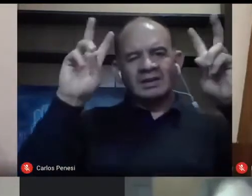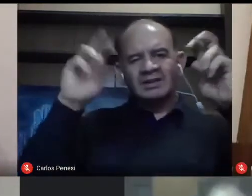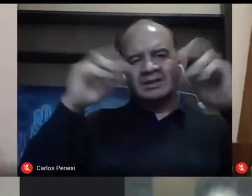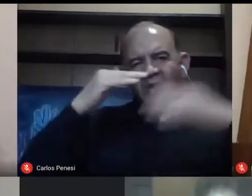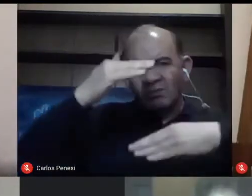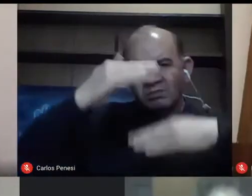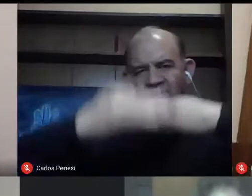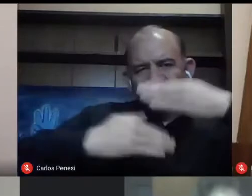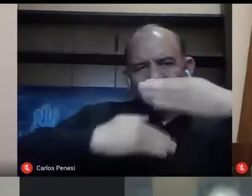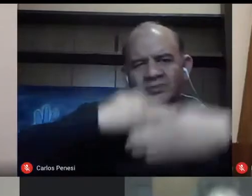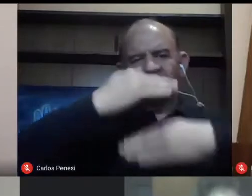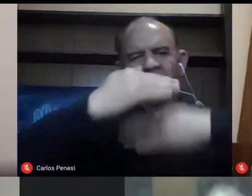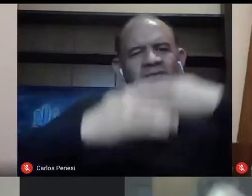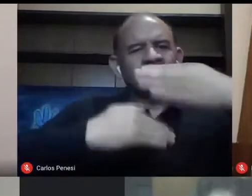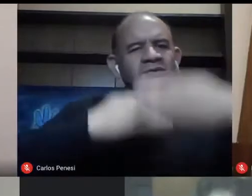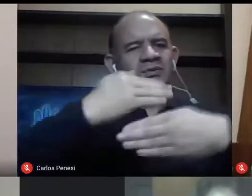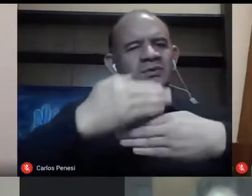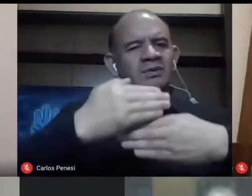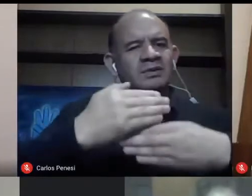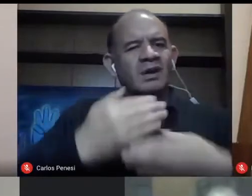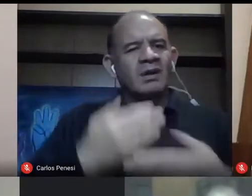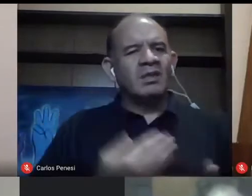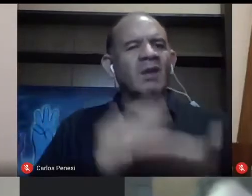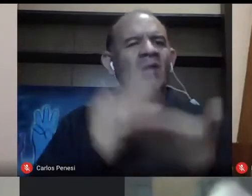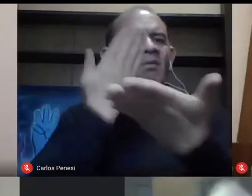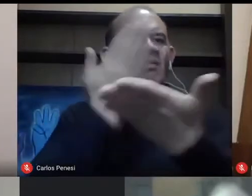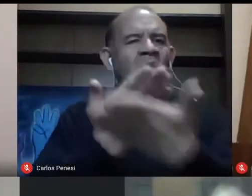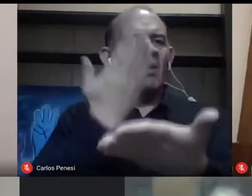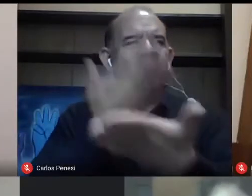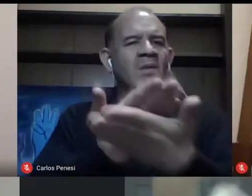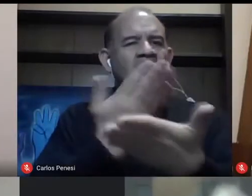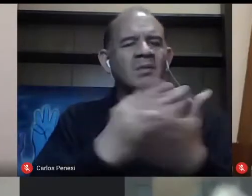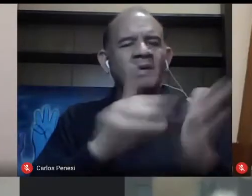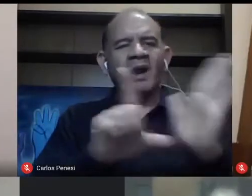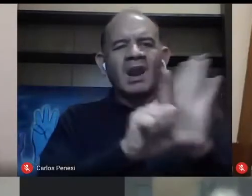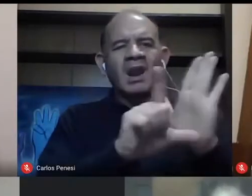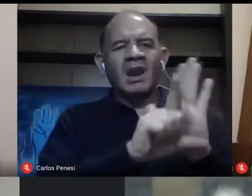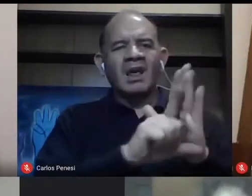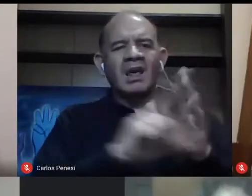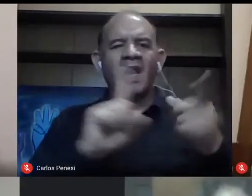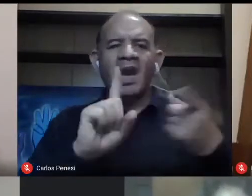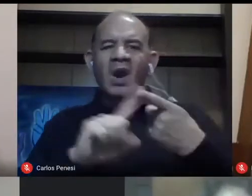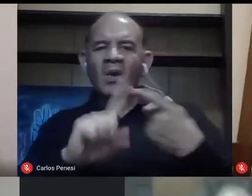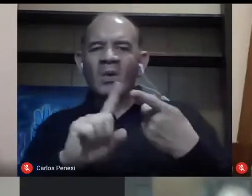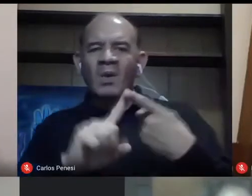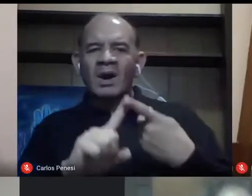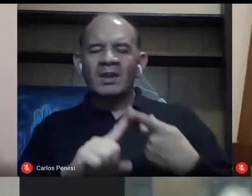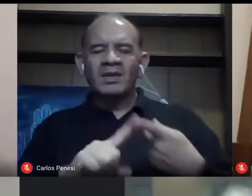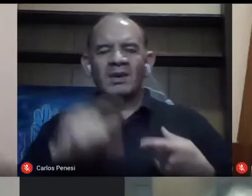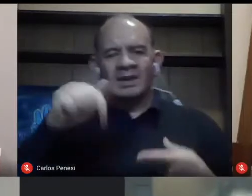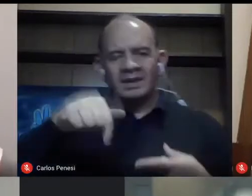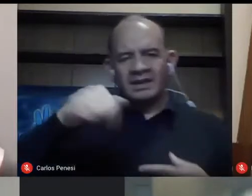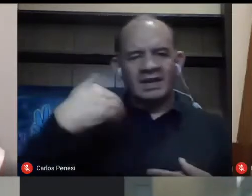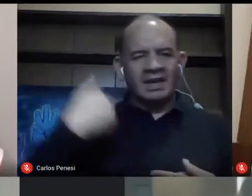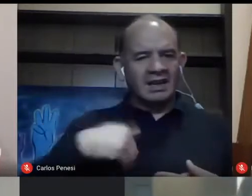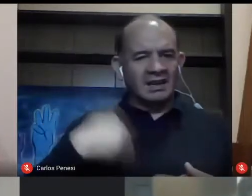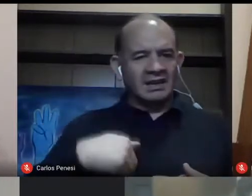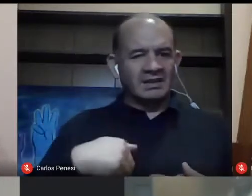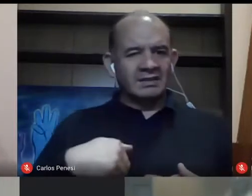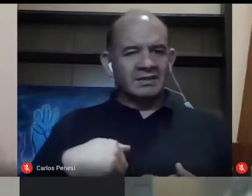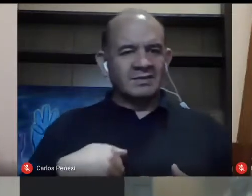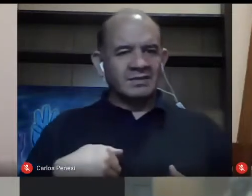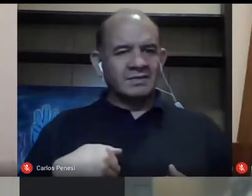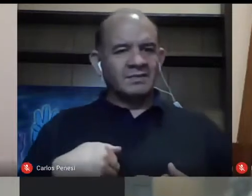proceso desde la ratificación y la aprobación del tratado en nuestro país. Nuestro país fue uno de